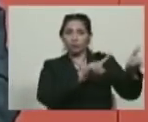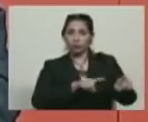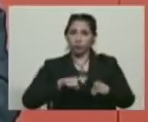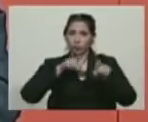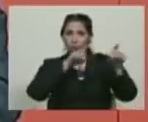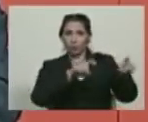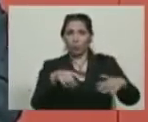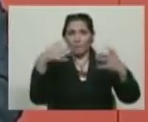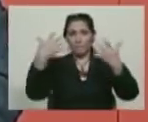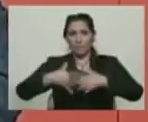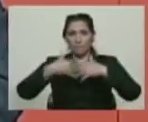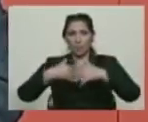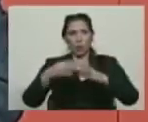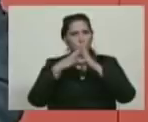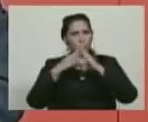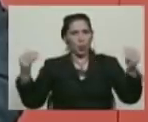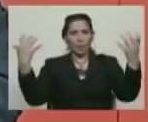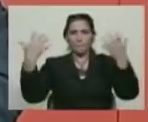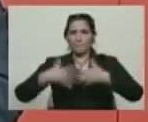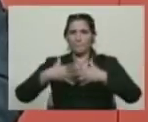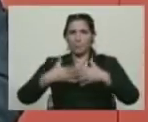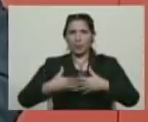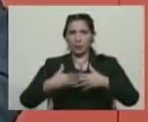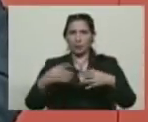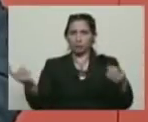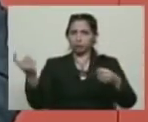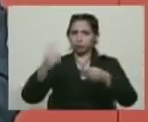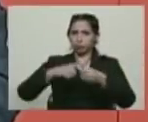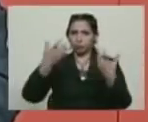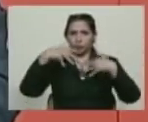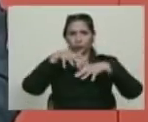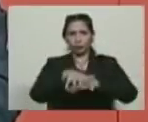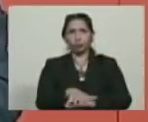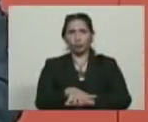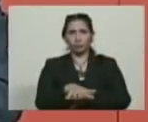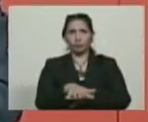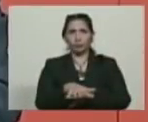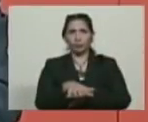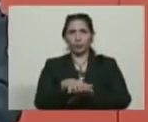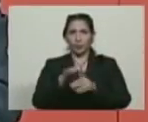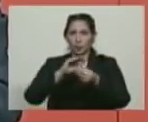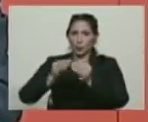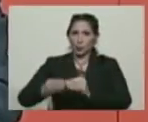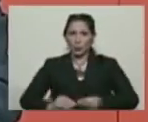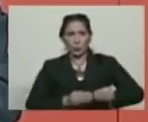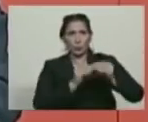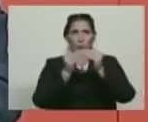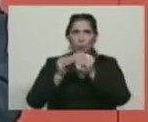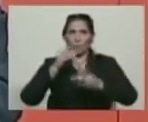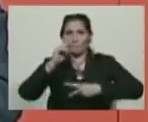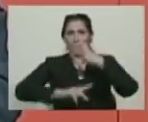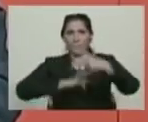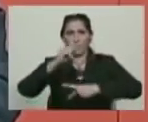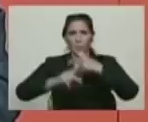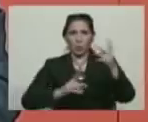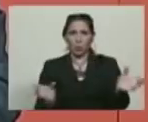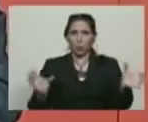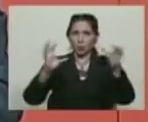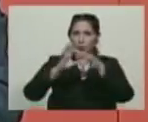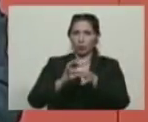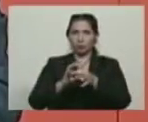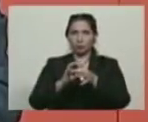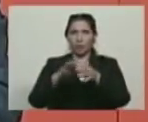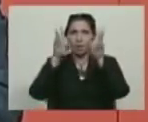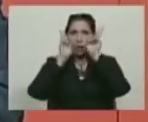y de todas las empresas que están vinculadas a la elaboración de productos asociados a la